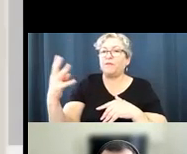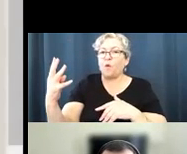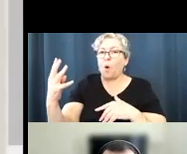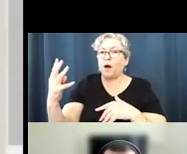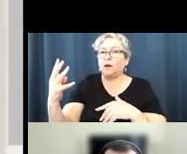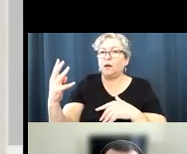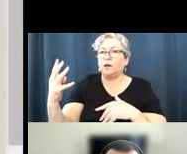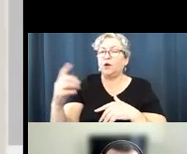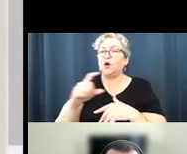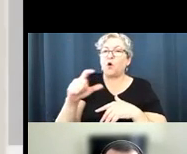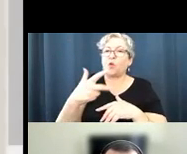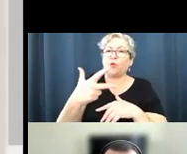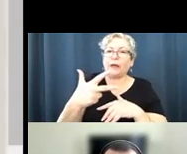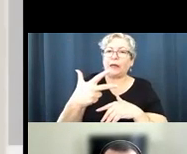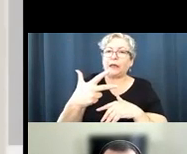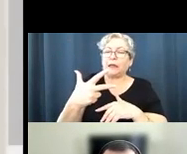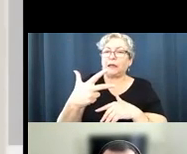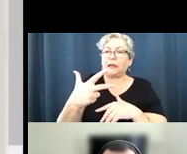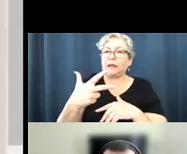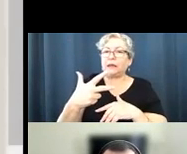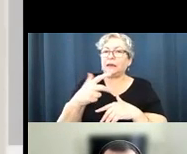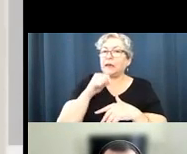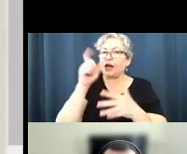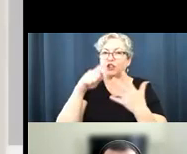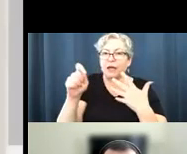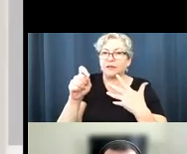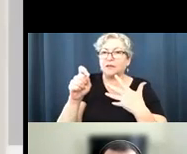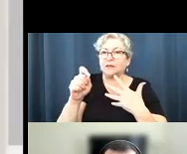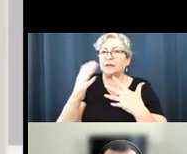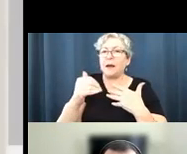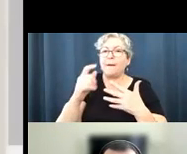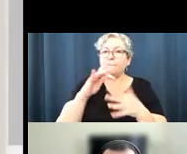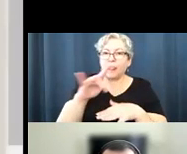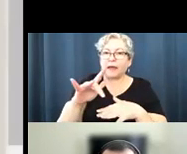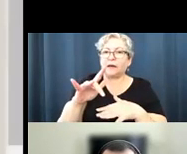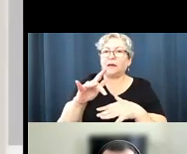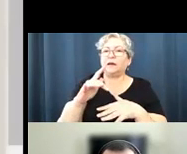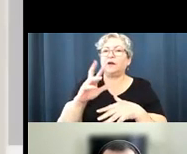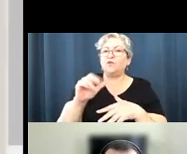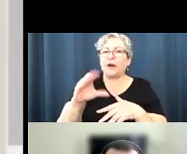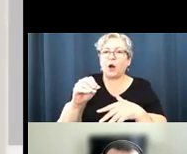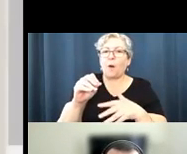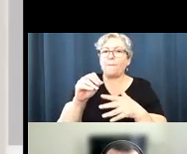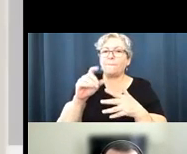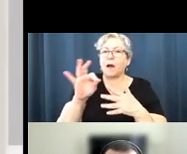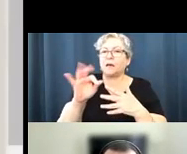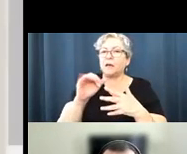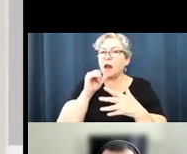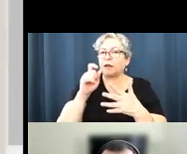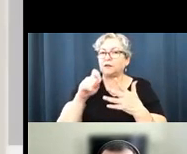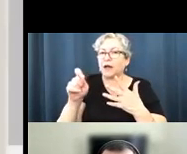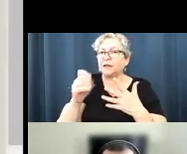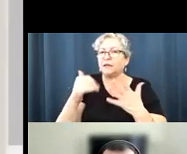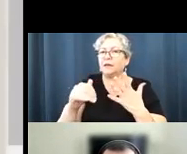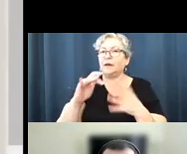y hay una columna que dice, la primera dice, no está marcado, en blanco. El radio no dice, el